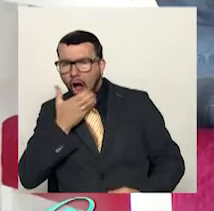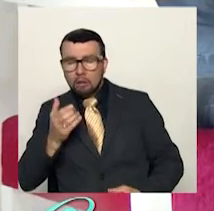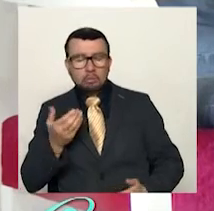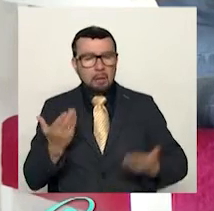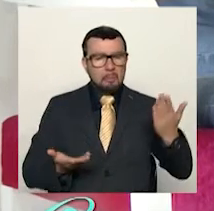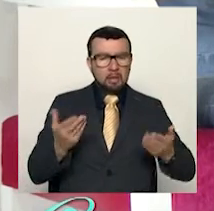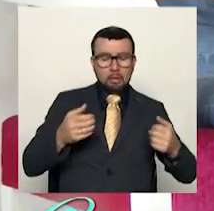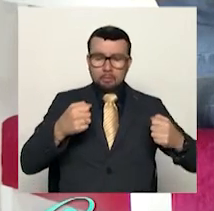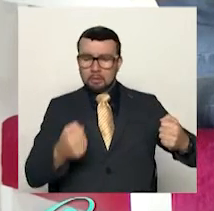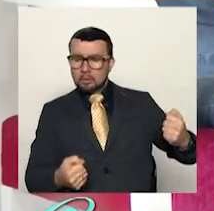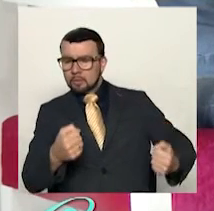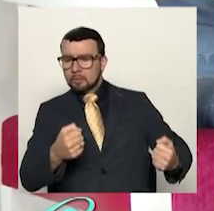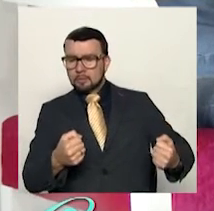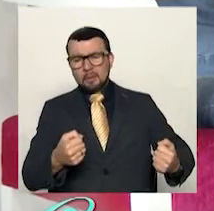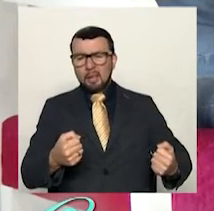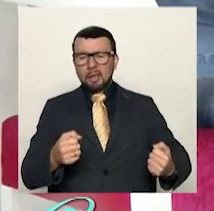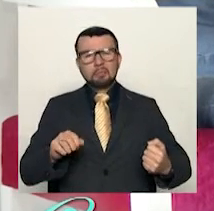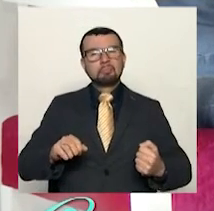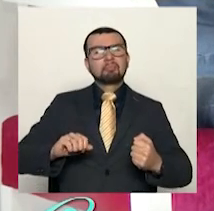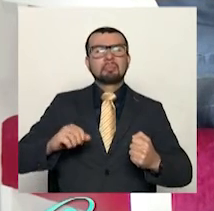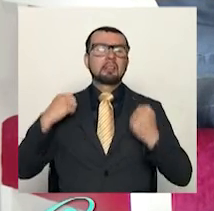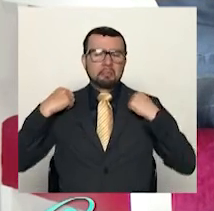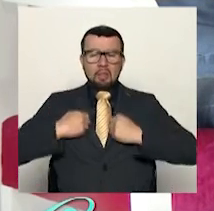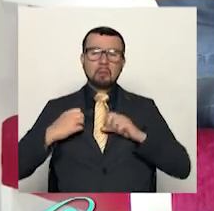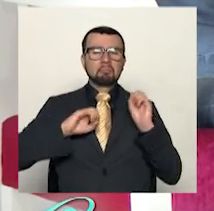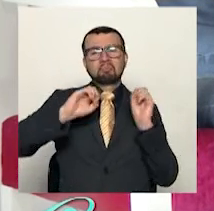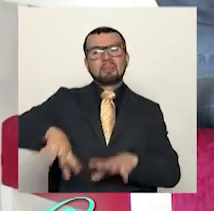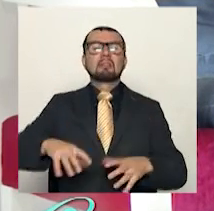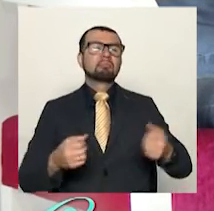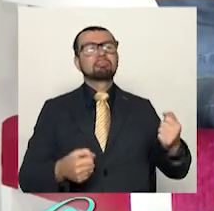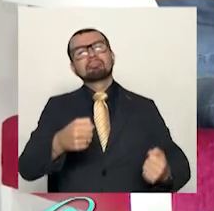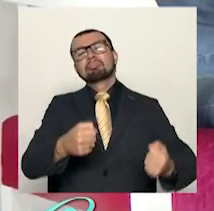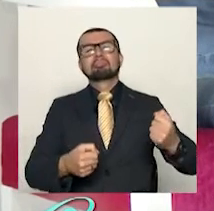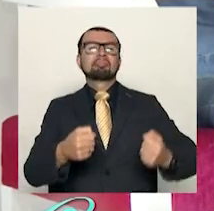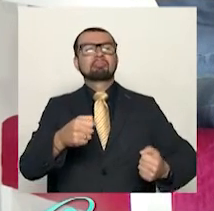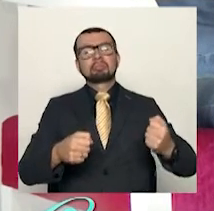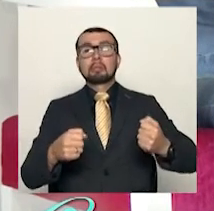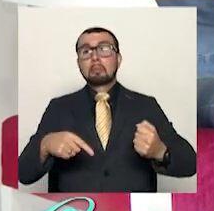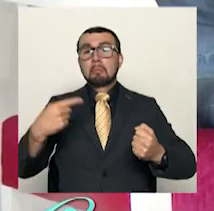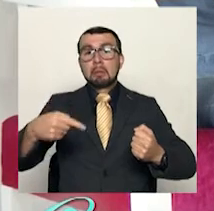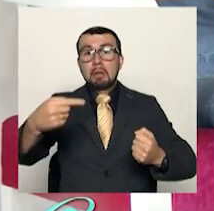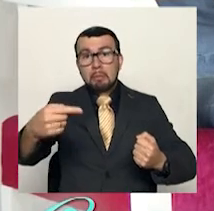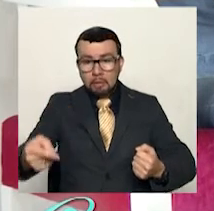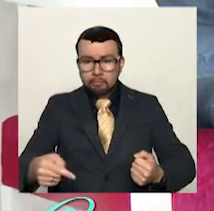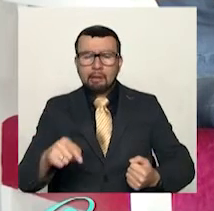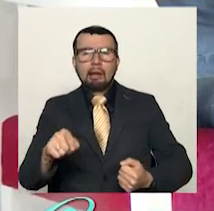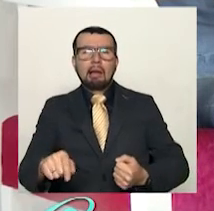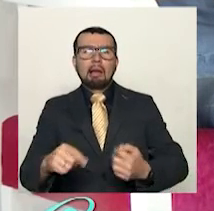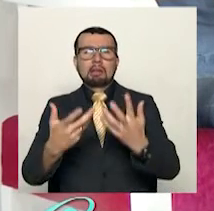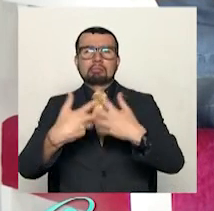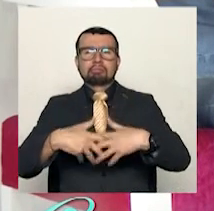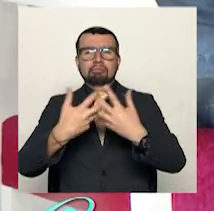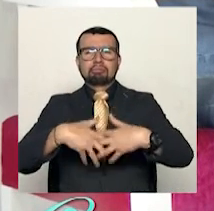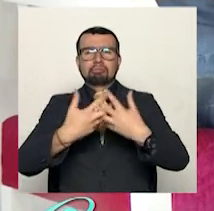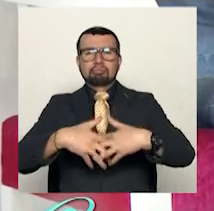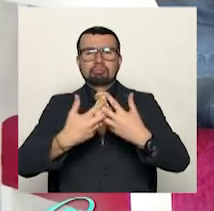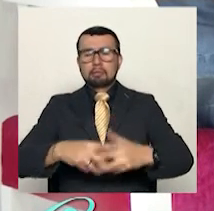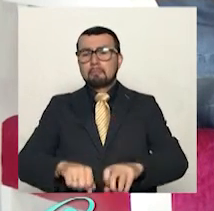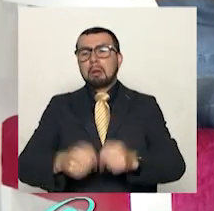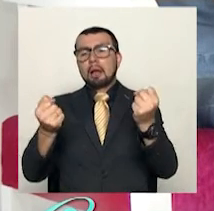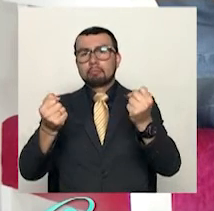Entonces yo le puedo coger el dulce abrigo y lo tiro ahí, tapo eso y sigo. Y me deja tirado a las 3 cuadras y se quemó el motor, se quemó la